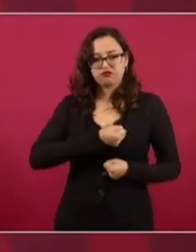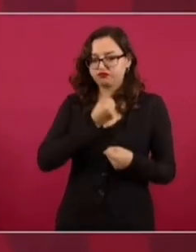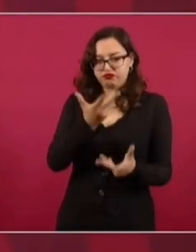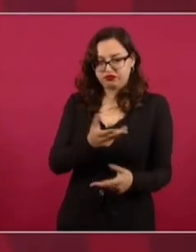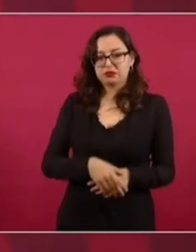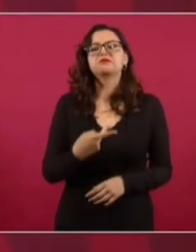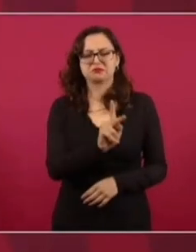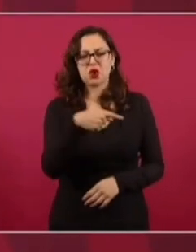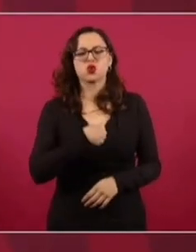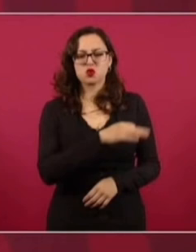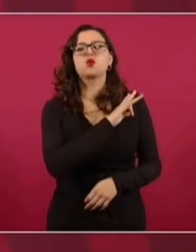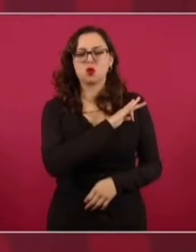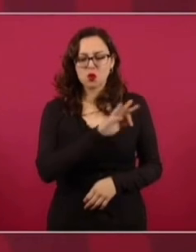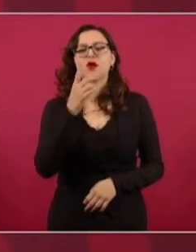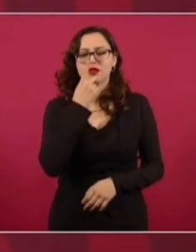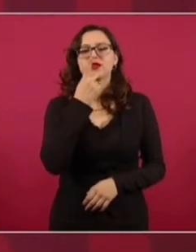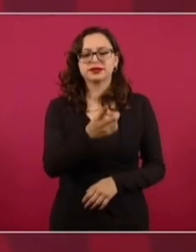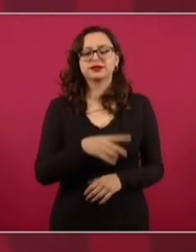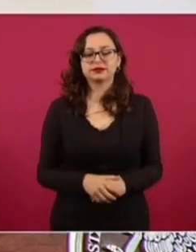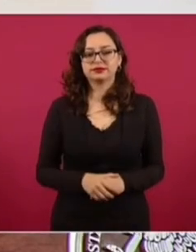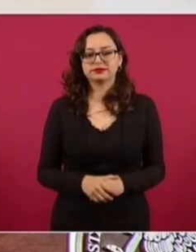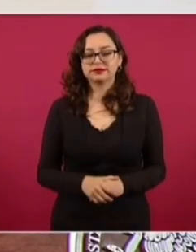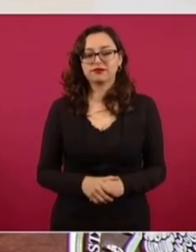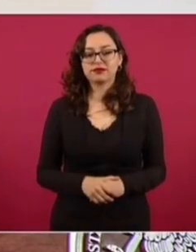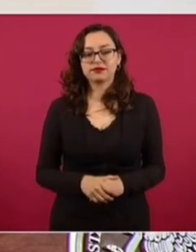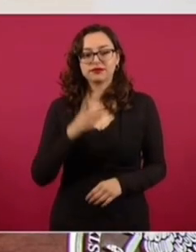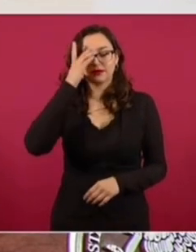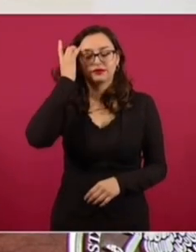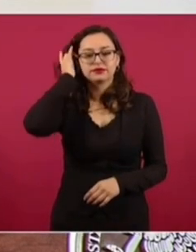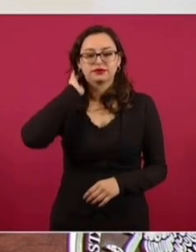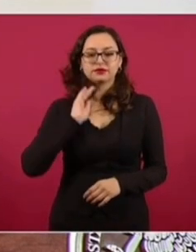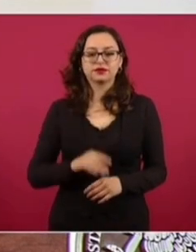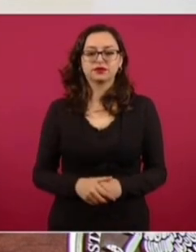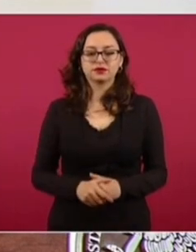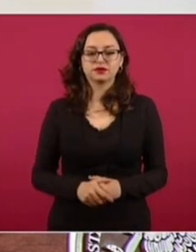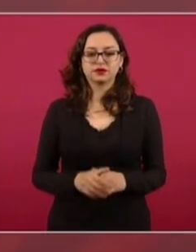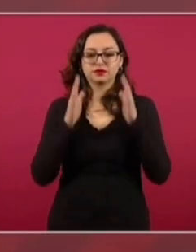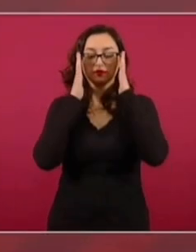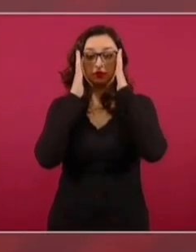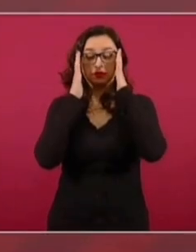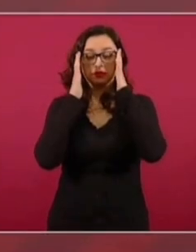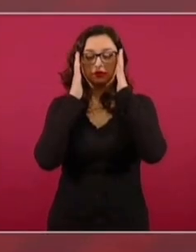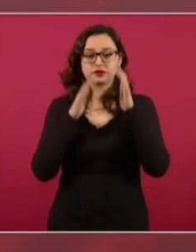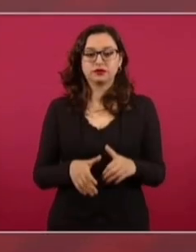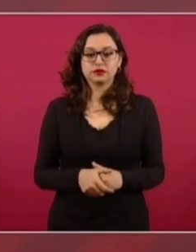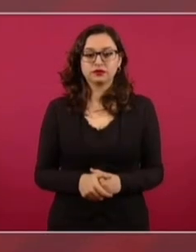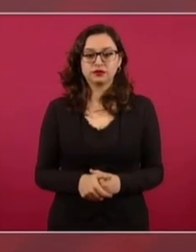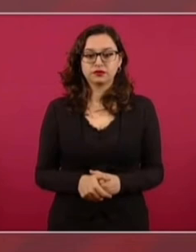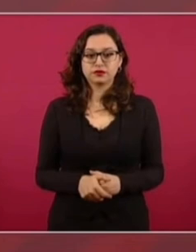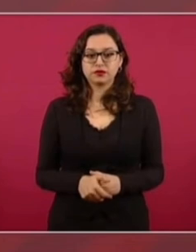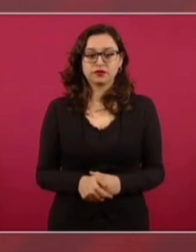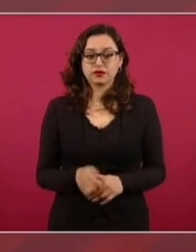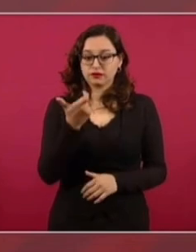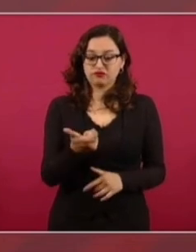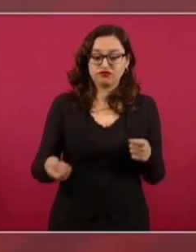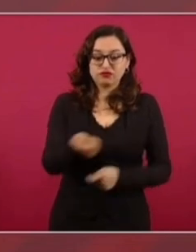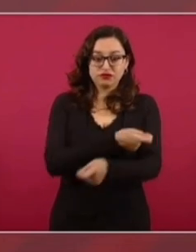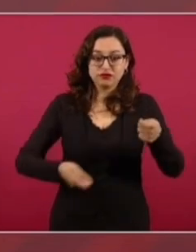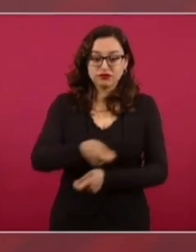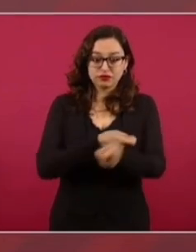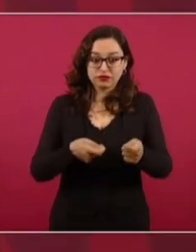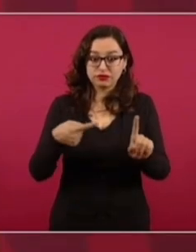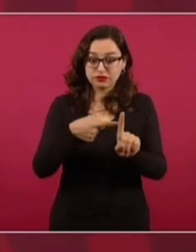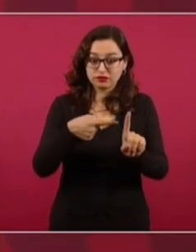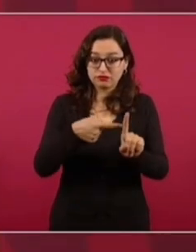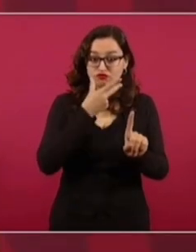el funcionario que puso el dinero en esta financiera no